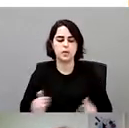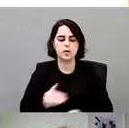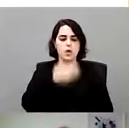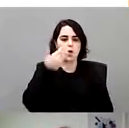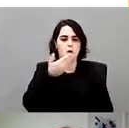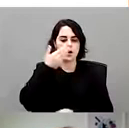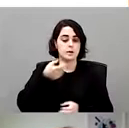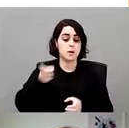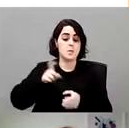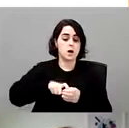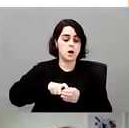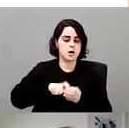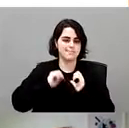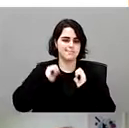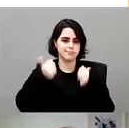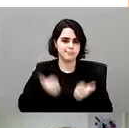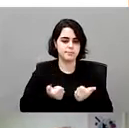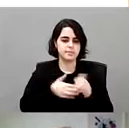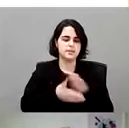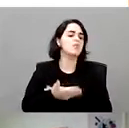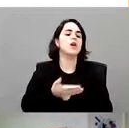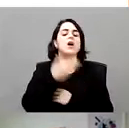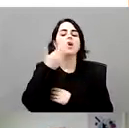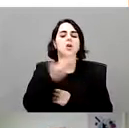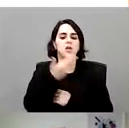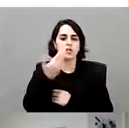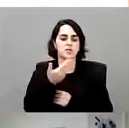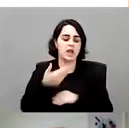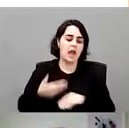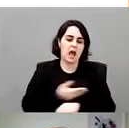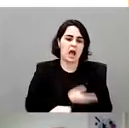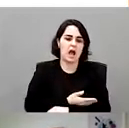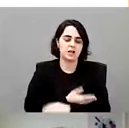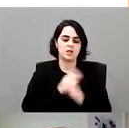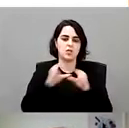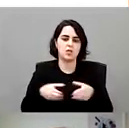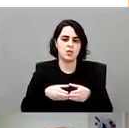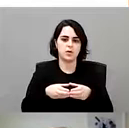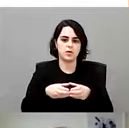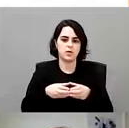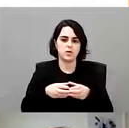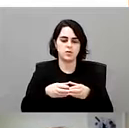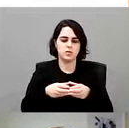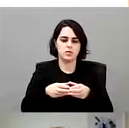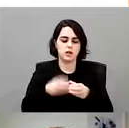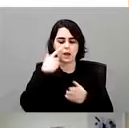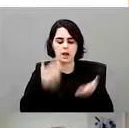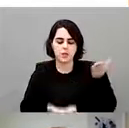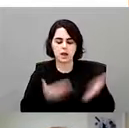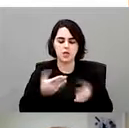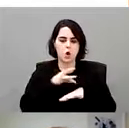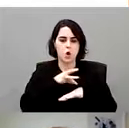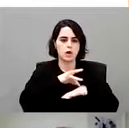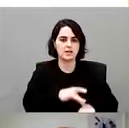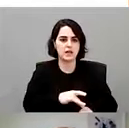el colegio. Fue escolarizada previo dictamen del equipo de evaluación y orientación,